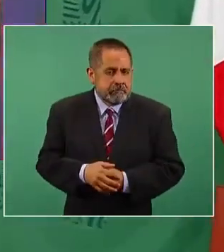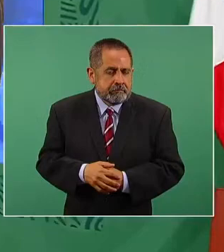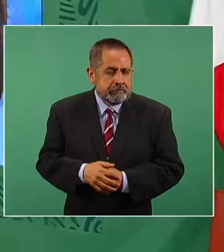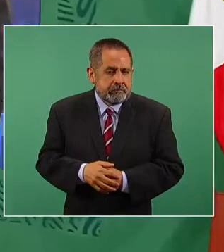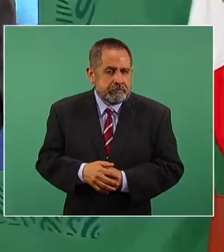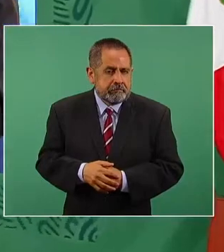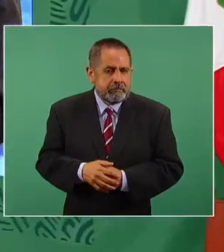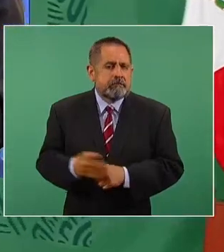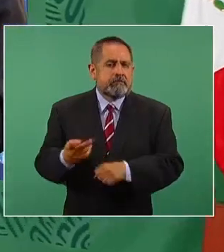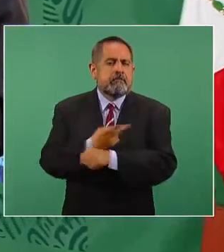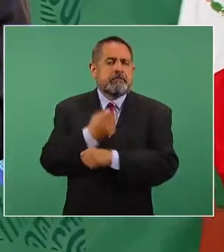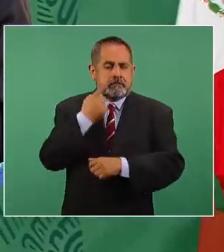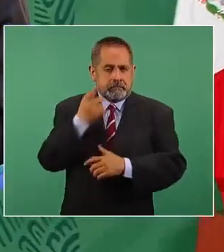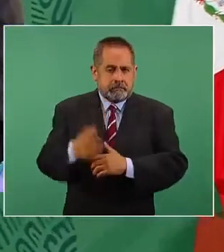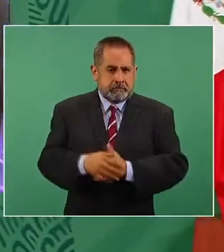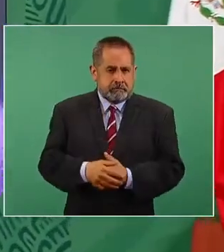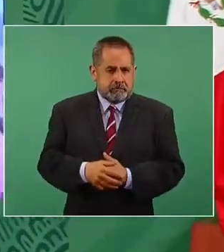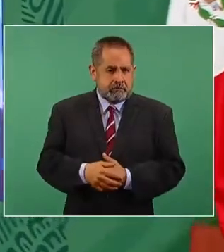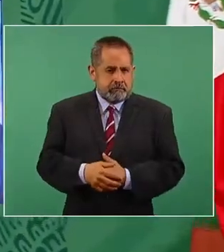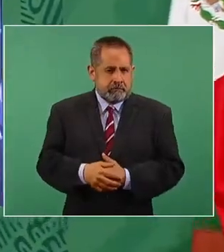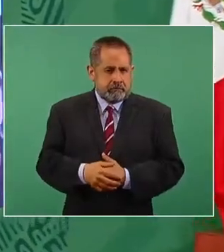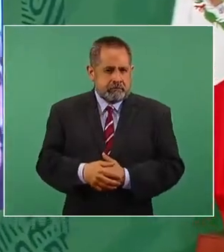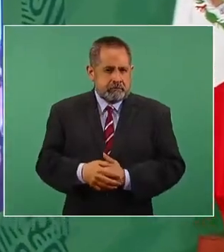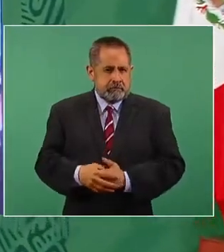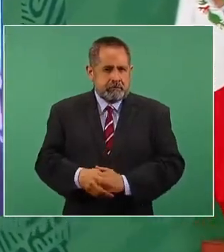¿qué pasa?